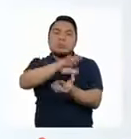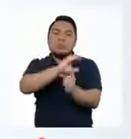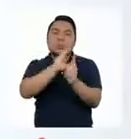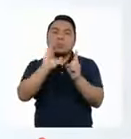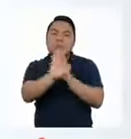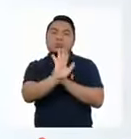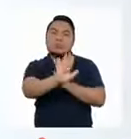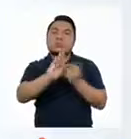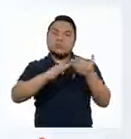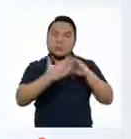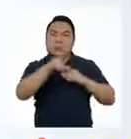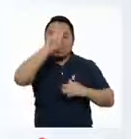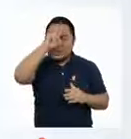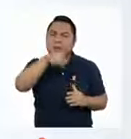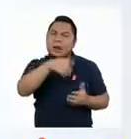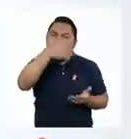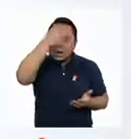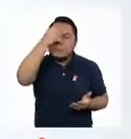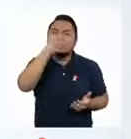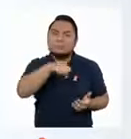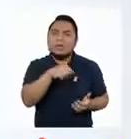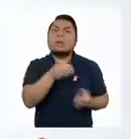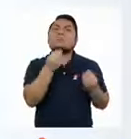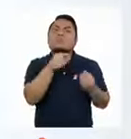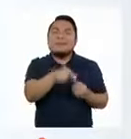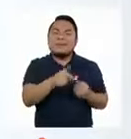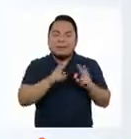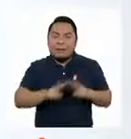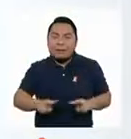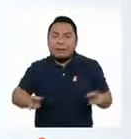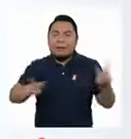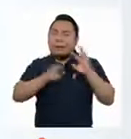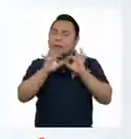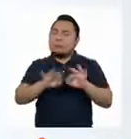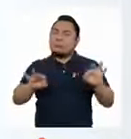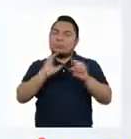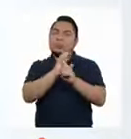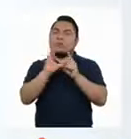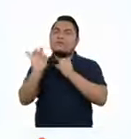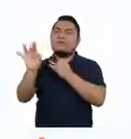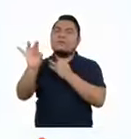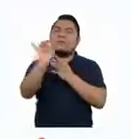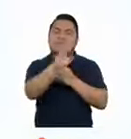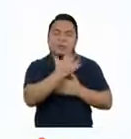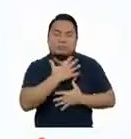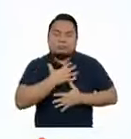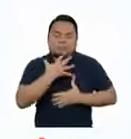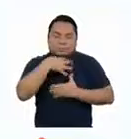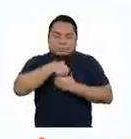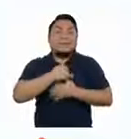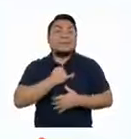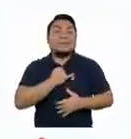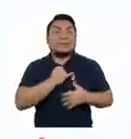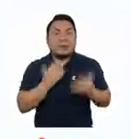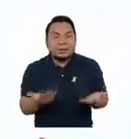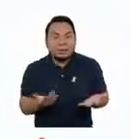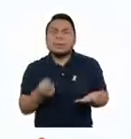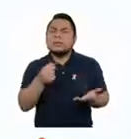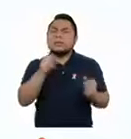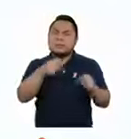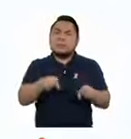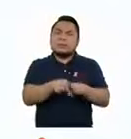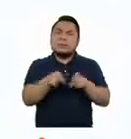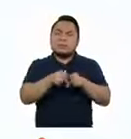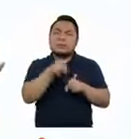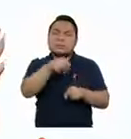Perú, ya que ellas los harán valorar nuestra diversidad cultural y lingüística. Además, despiertan el